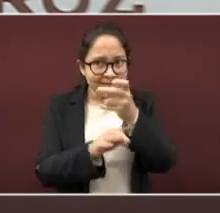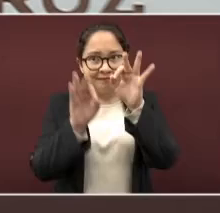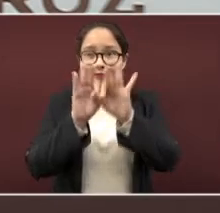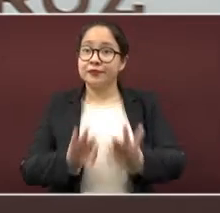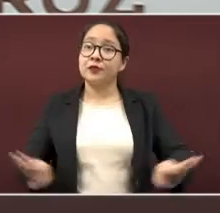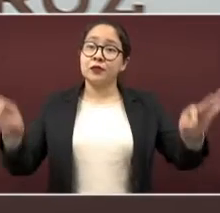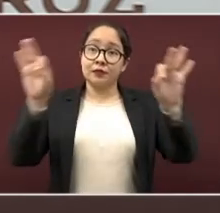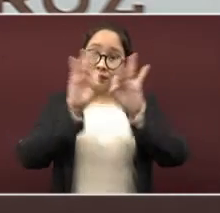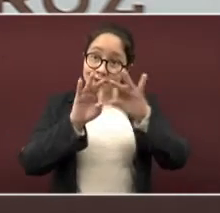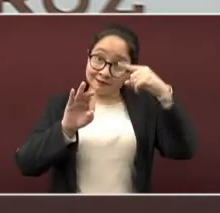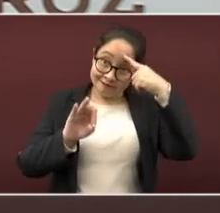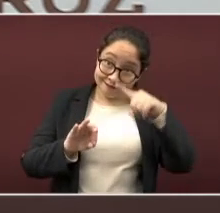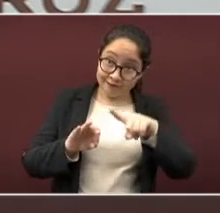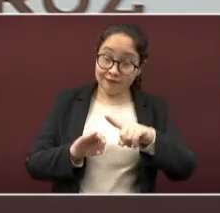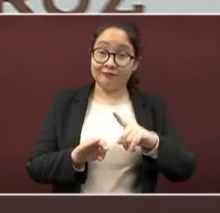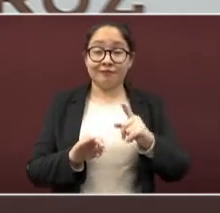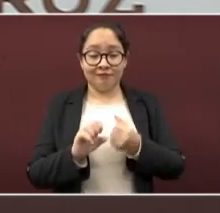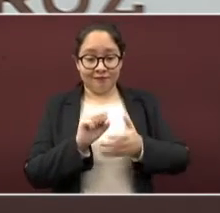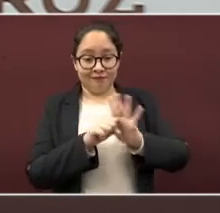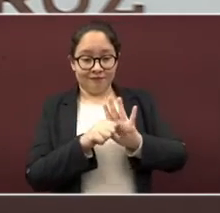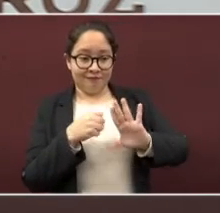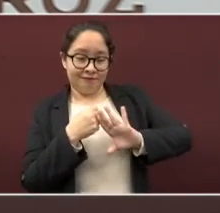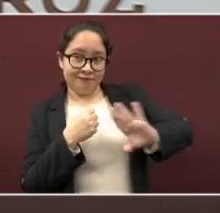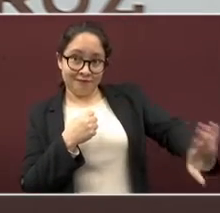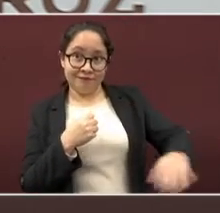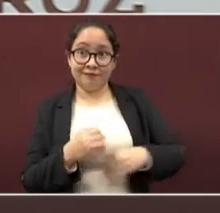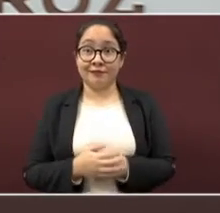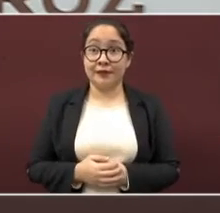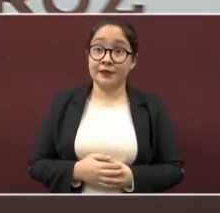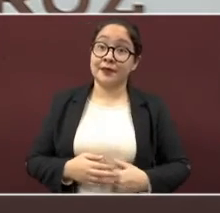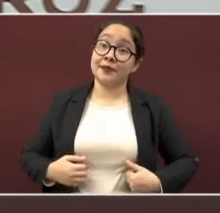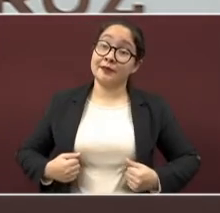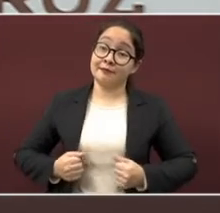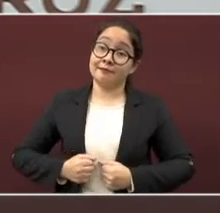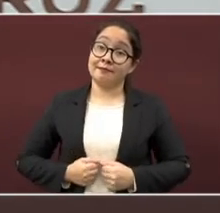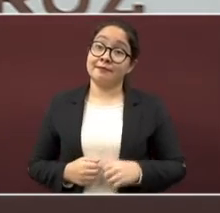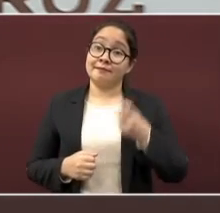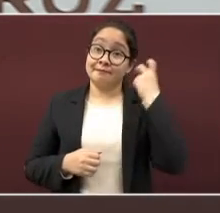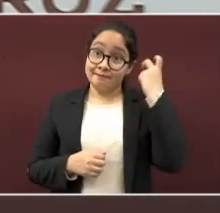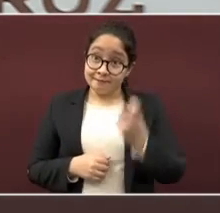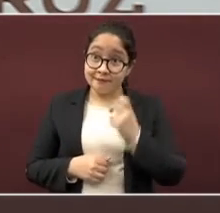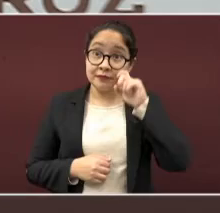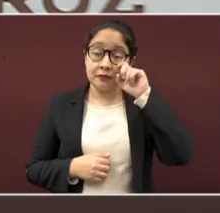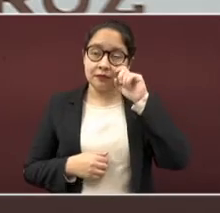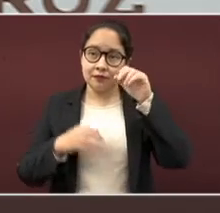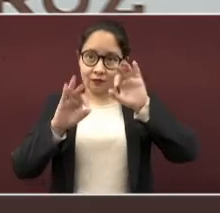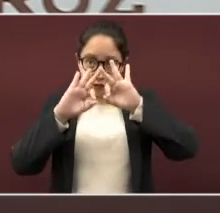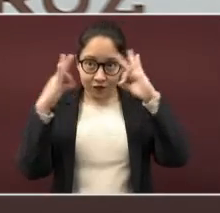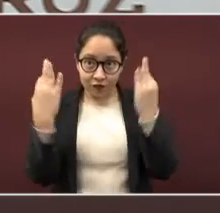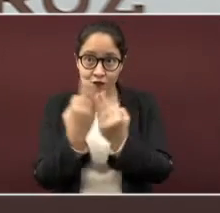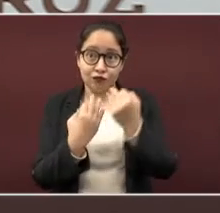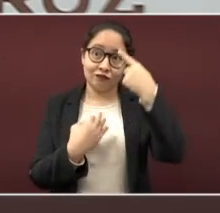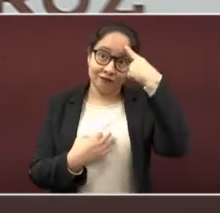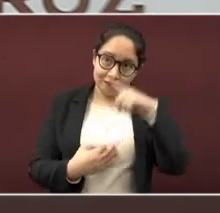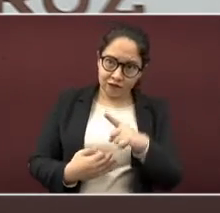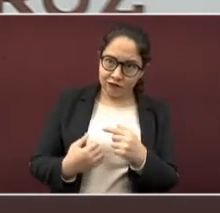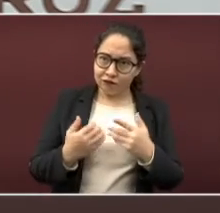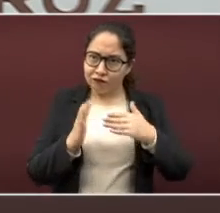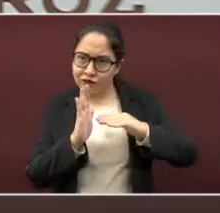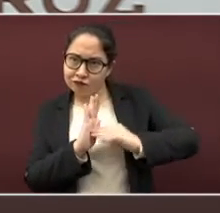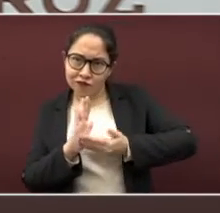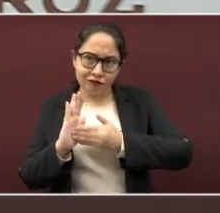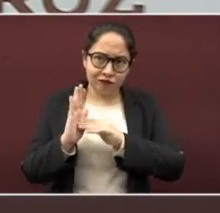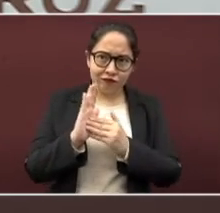para combatir el coronavirus es así como se fortalece la estrategia en la que la